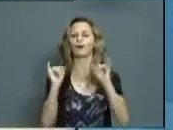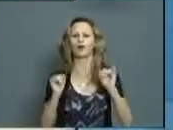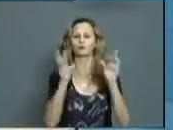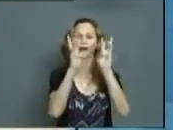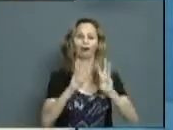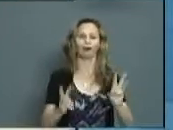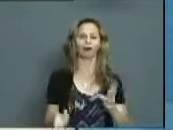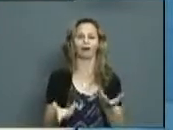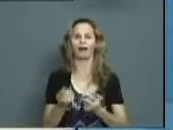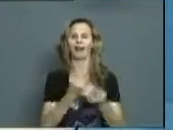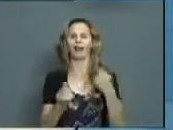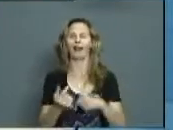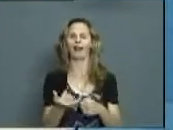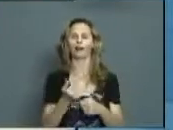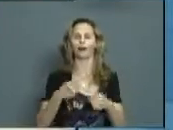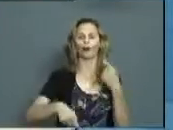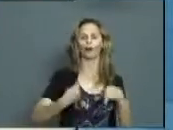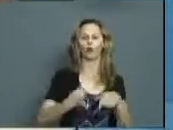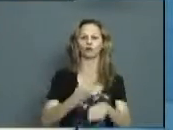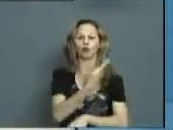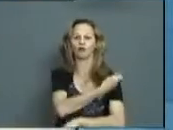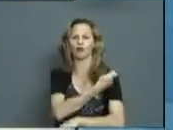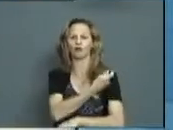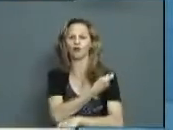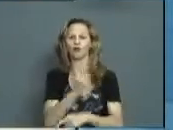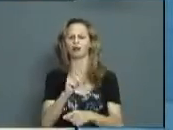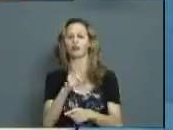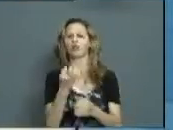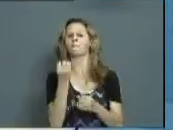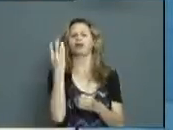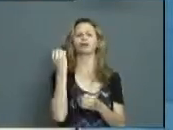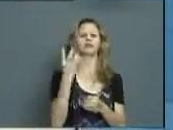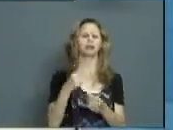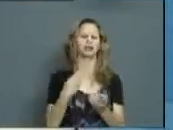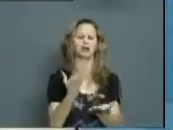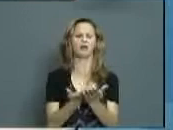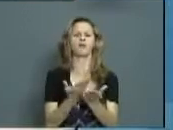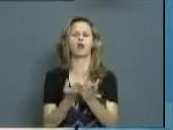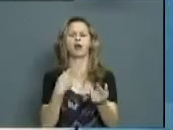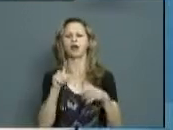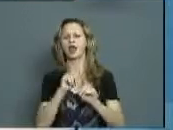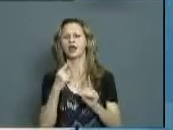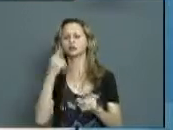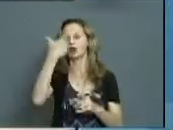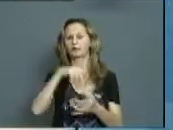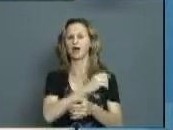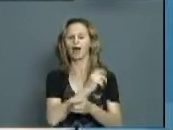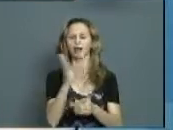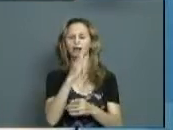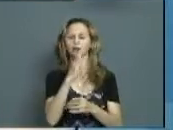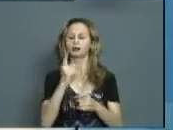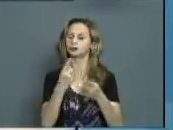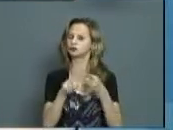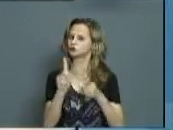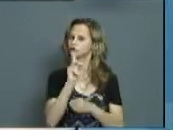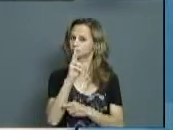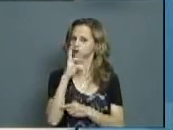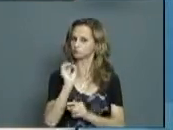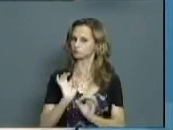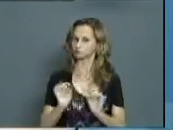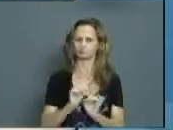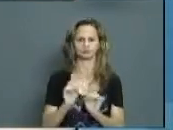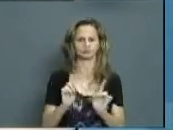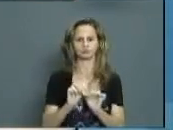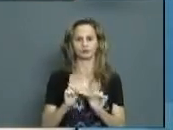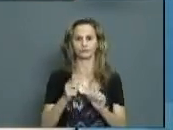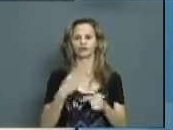como dije ayer, la quinta pata al gato, que las vacunas cubanas que no están homologadas, que por aquí, que por allá. ¿Qué hay de importante en esto de la vacunación? De